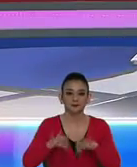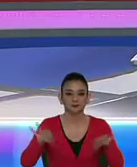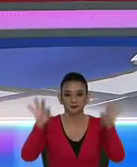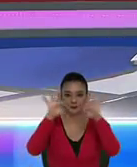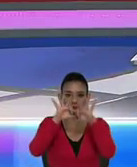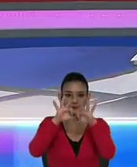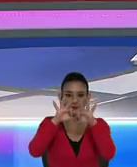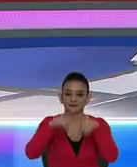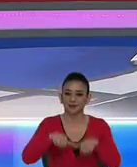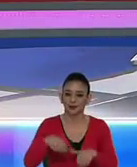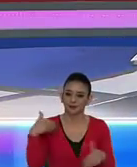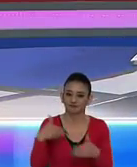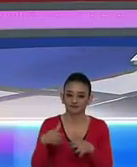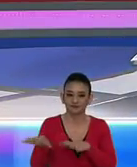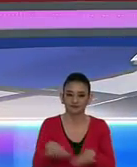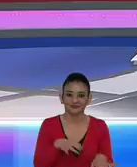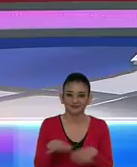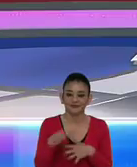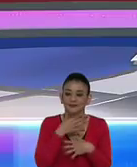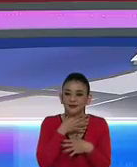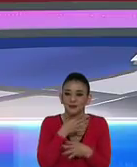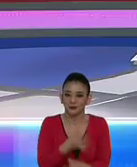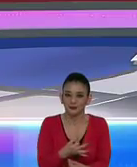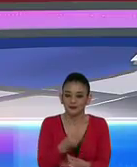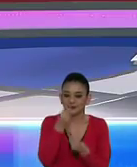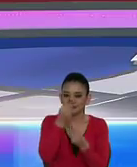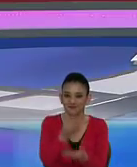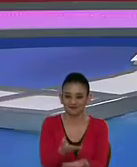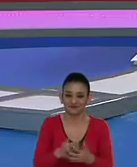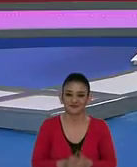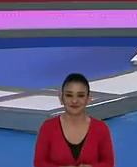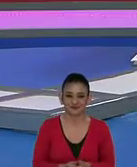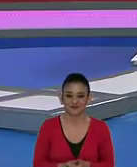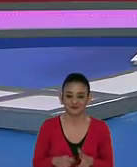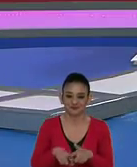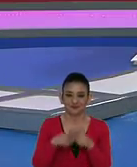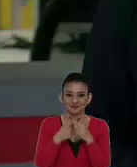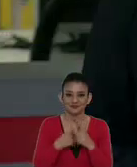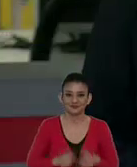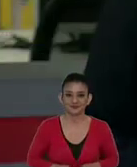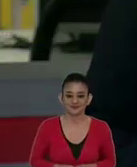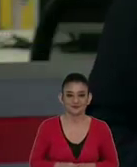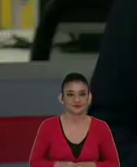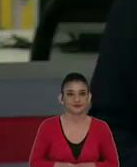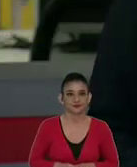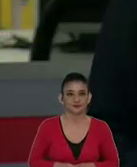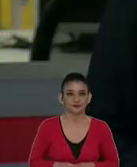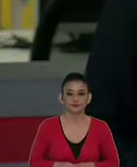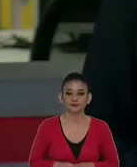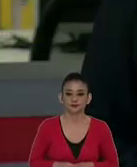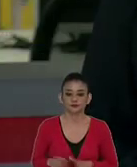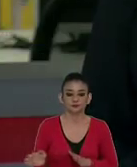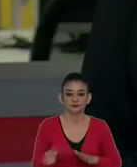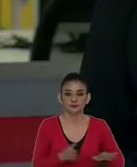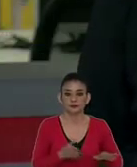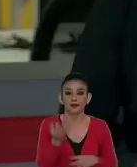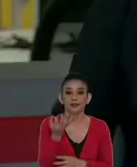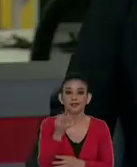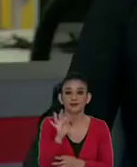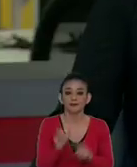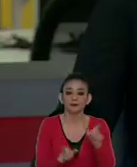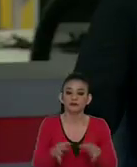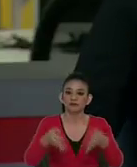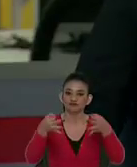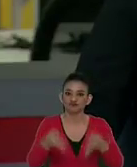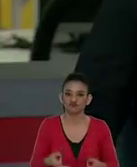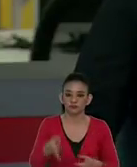esta jornada. Es un privilegio trabajar por ustedes. Aquí iniciamos. Asciende a 19 la cifra de contagios